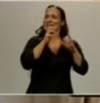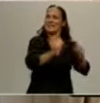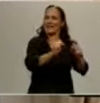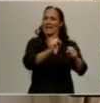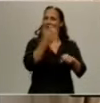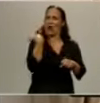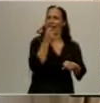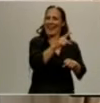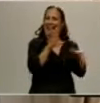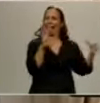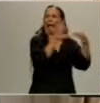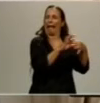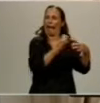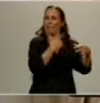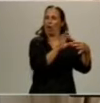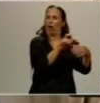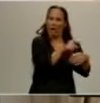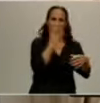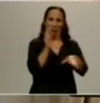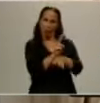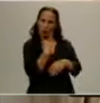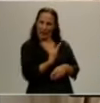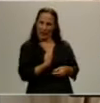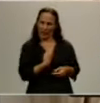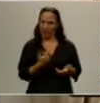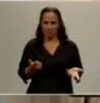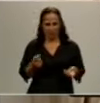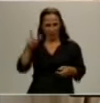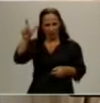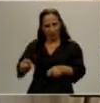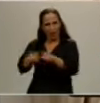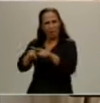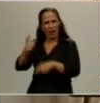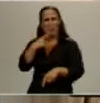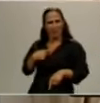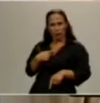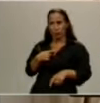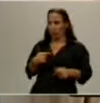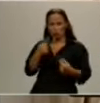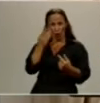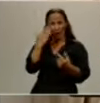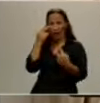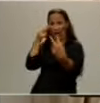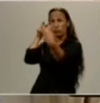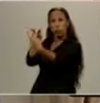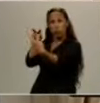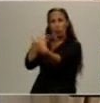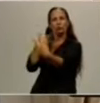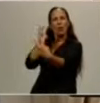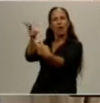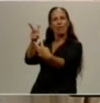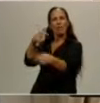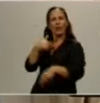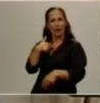del gremio de ese sindicato. Eso me preguntó Pablo Ferreira y yo le dije mirándole la cara que